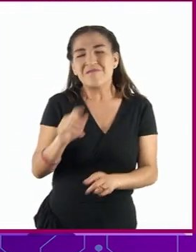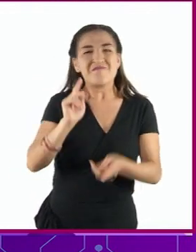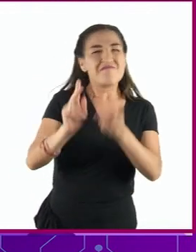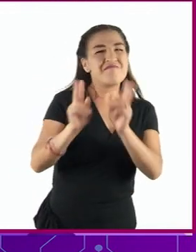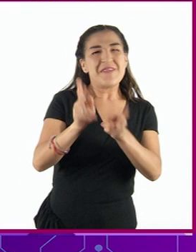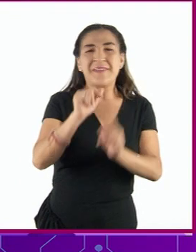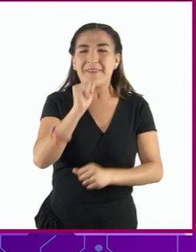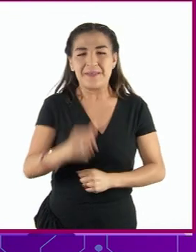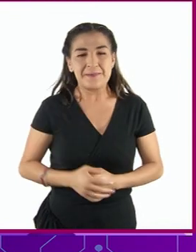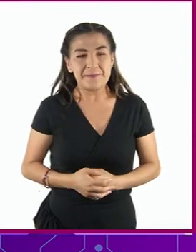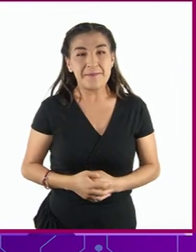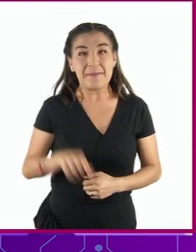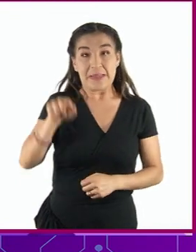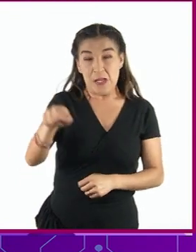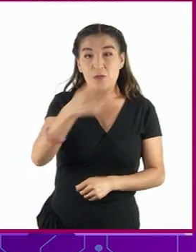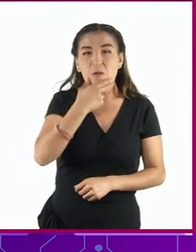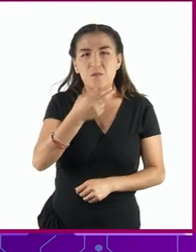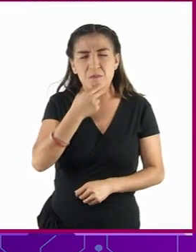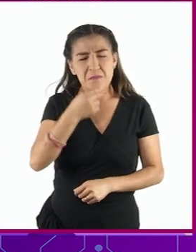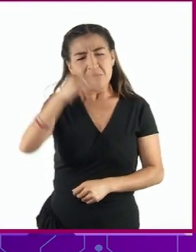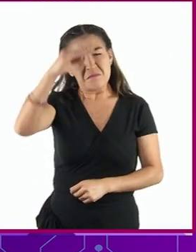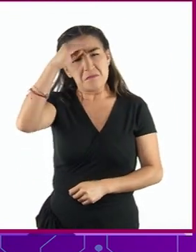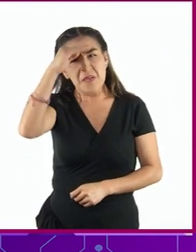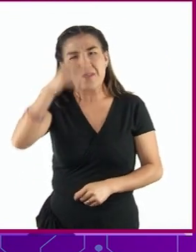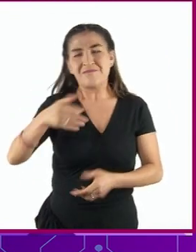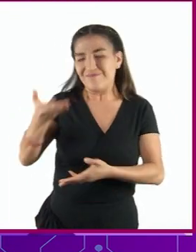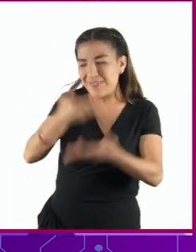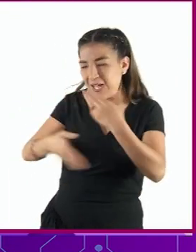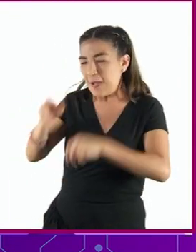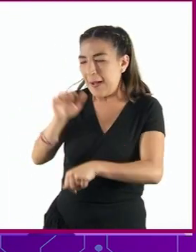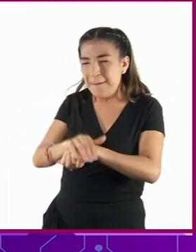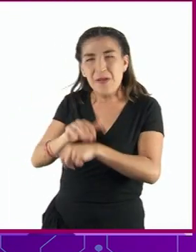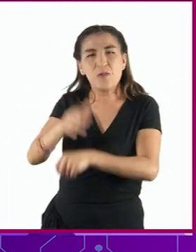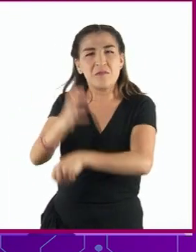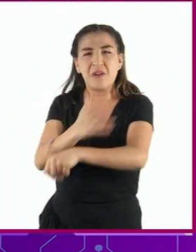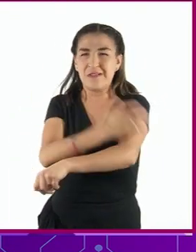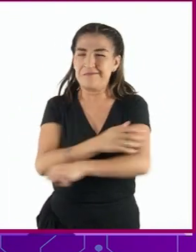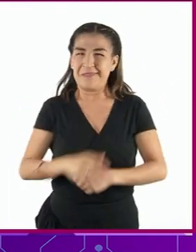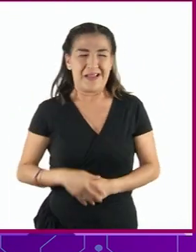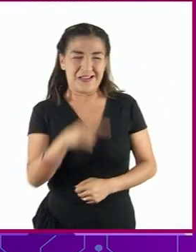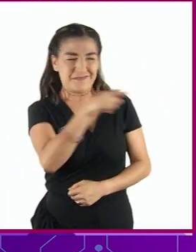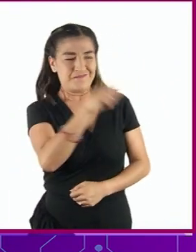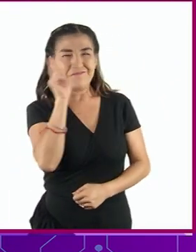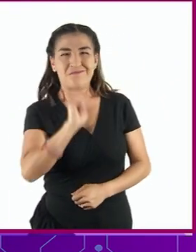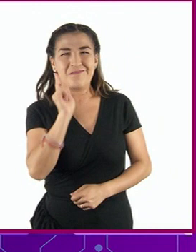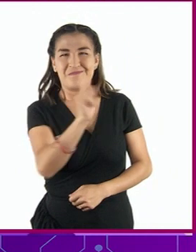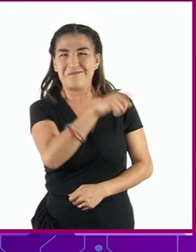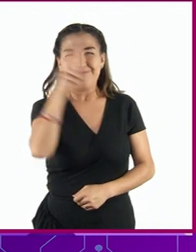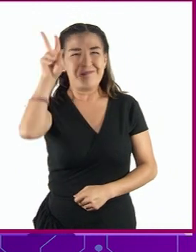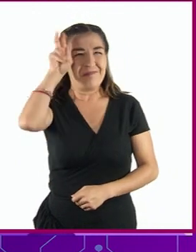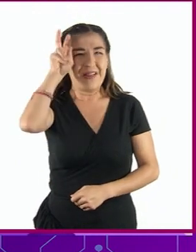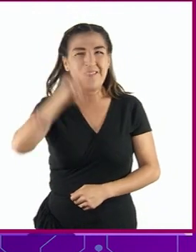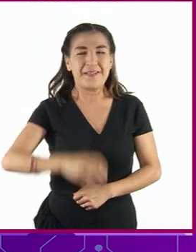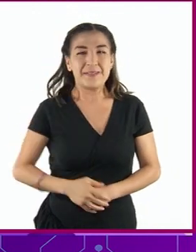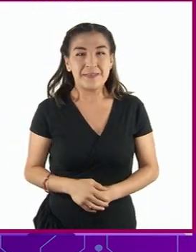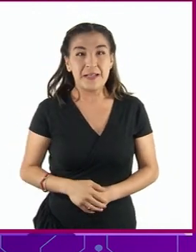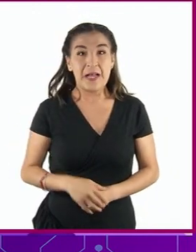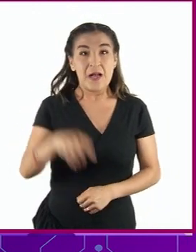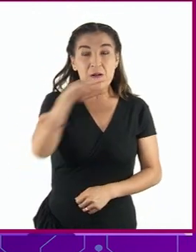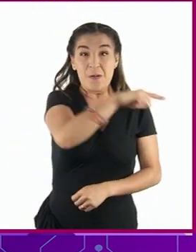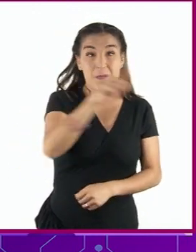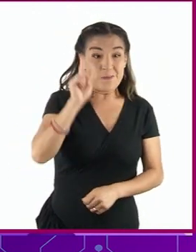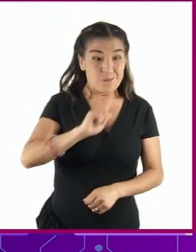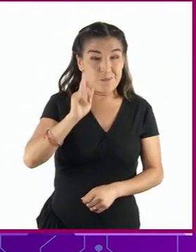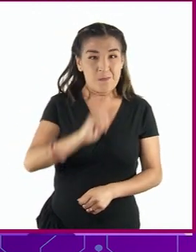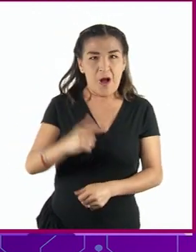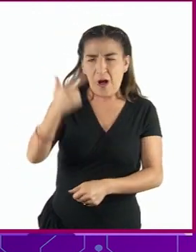Ante esa reacción, Javier ha comentado con sus compañeros que Adriana es una envidiosa. Al enterarse de ese